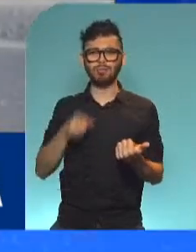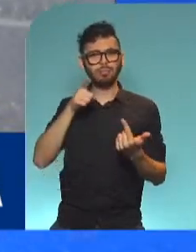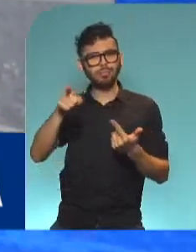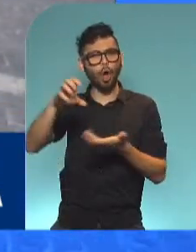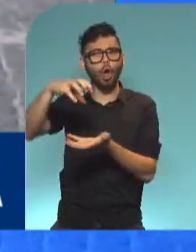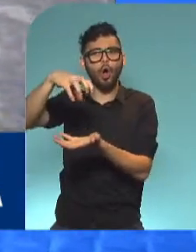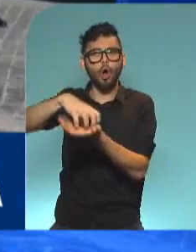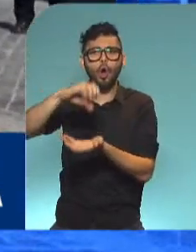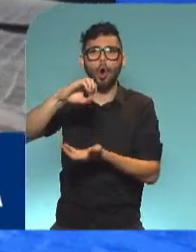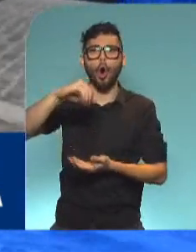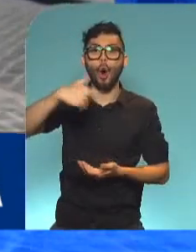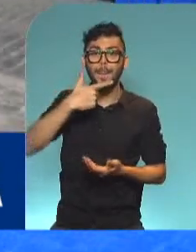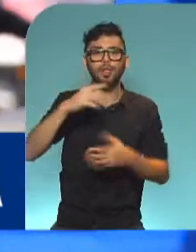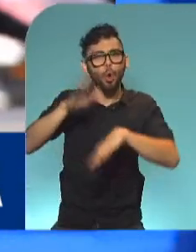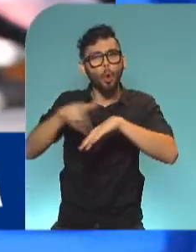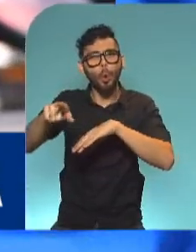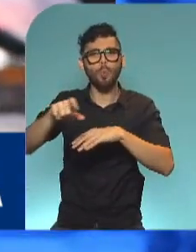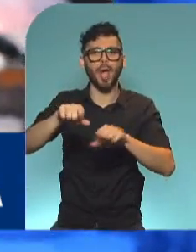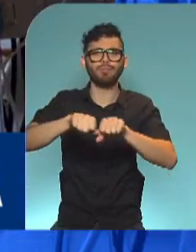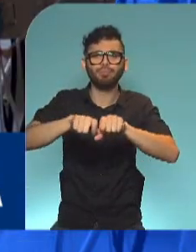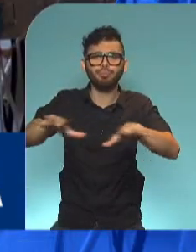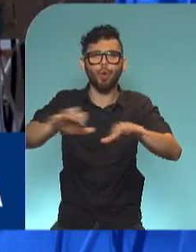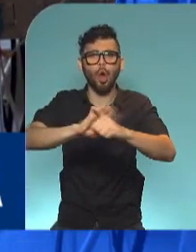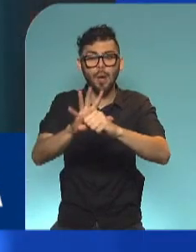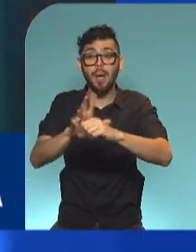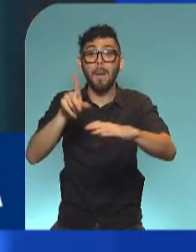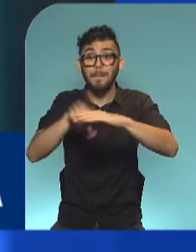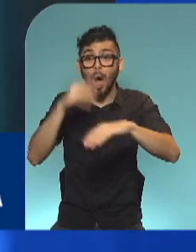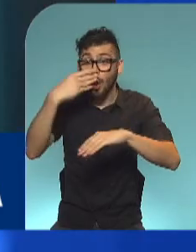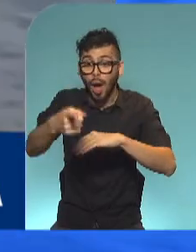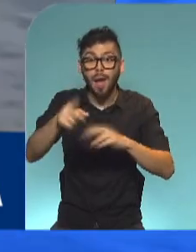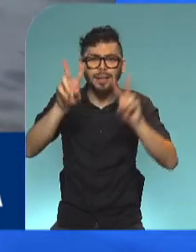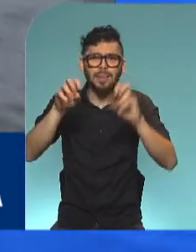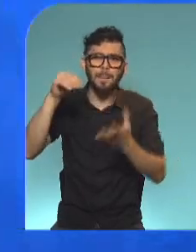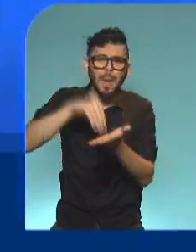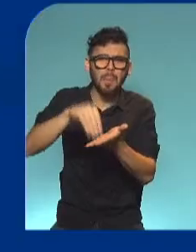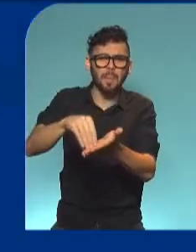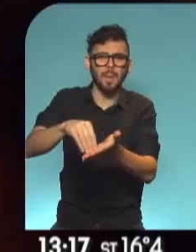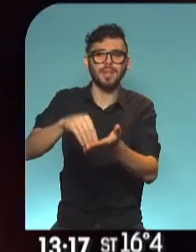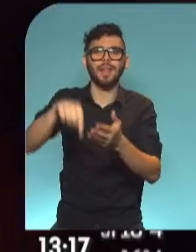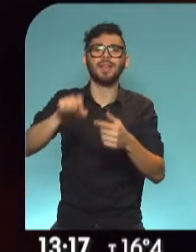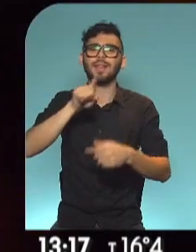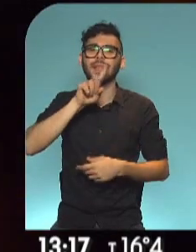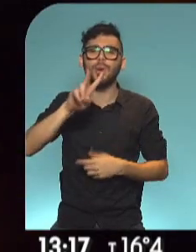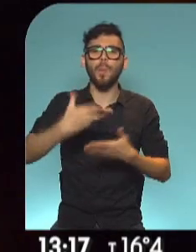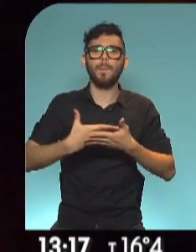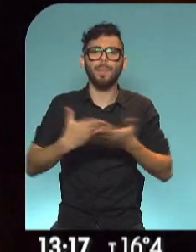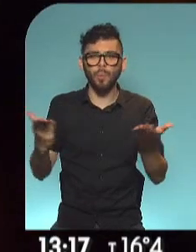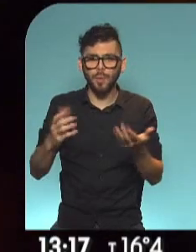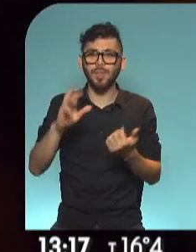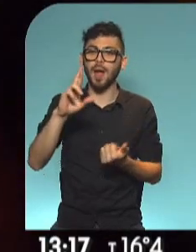del coronavirus. Luego de la pausa, todo esto y mucho más, aquí en Televisión Pública Noticias Internacional,